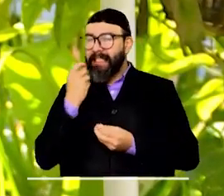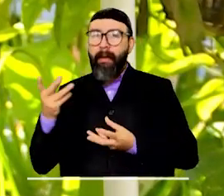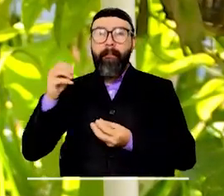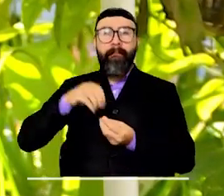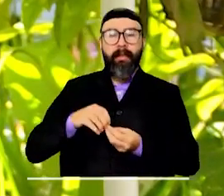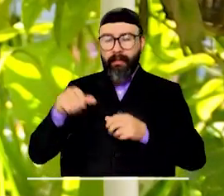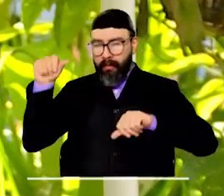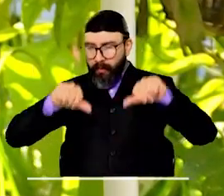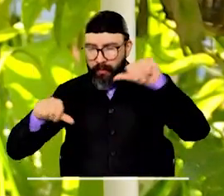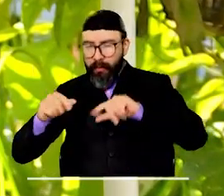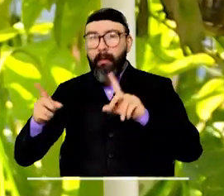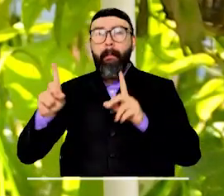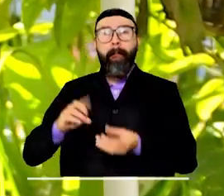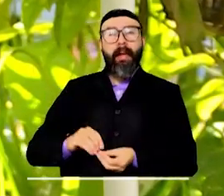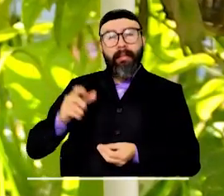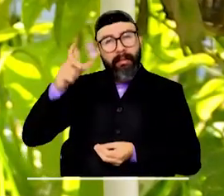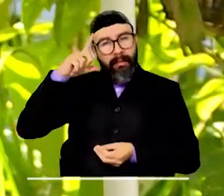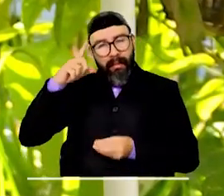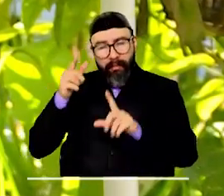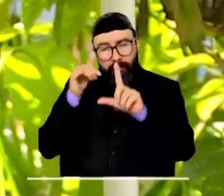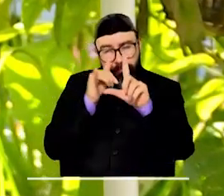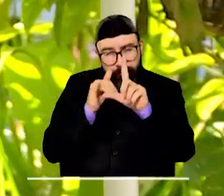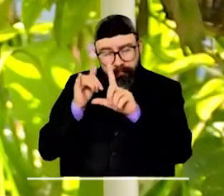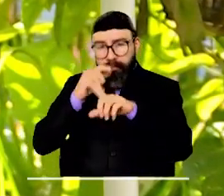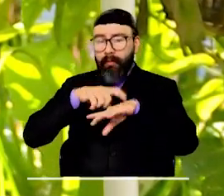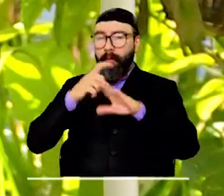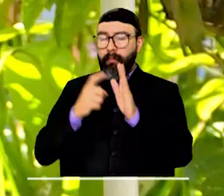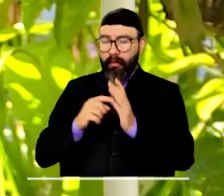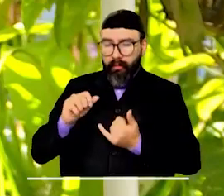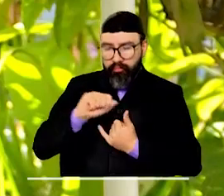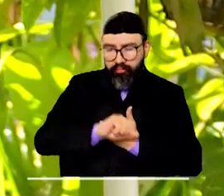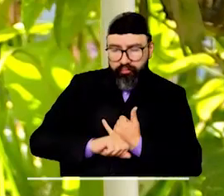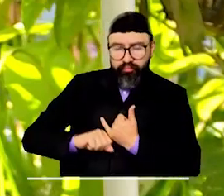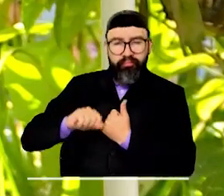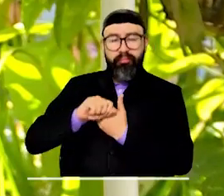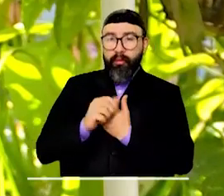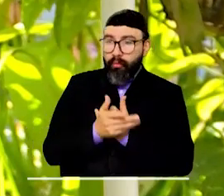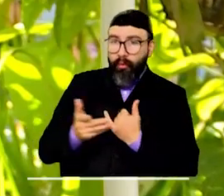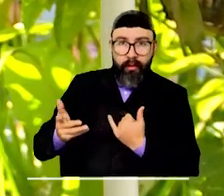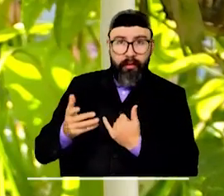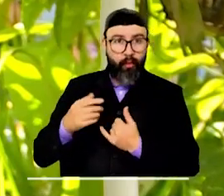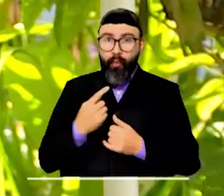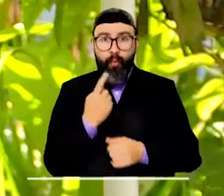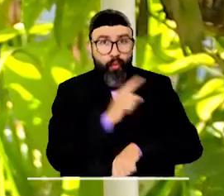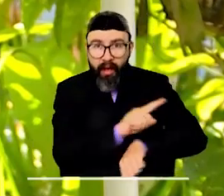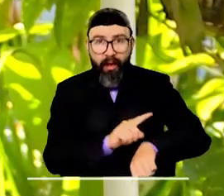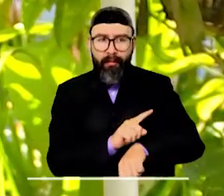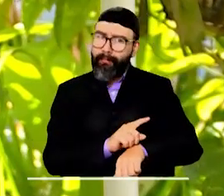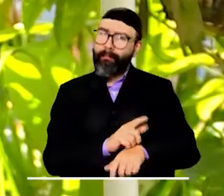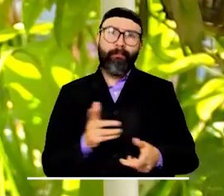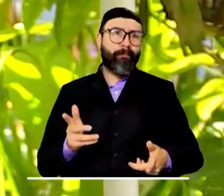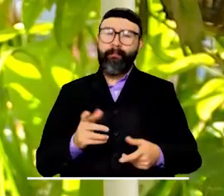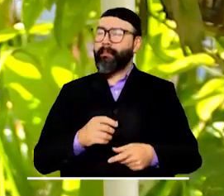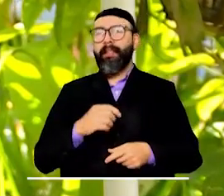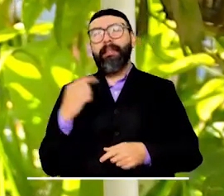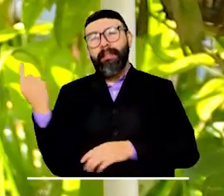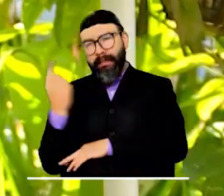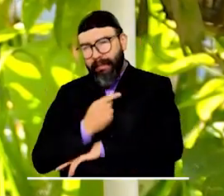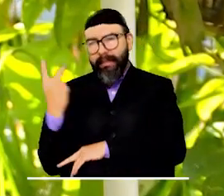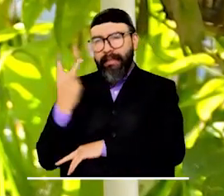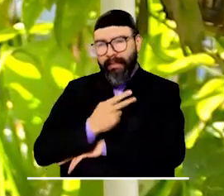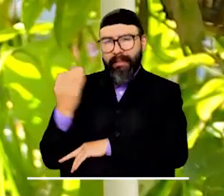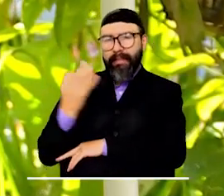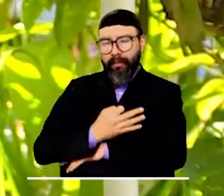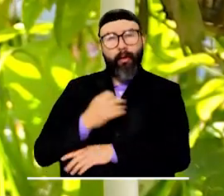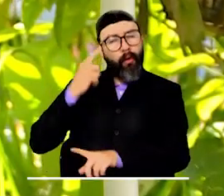ginecología, más psicoterapia. No. Es un concepto terapéutico de los parques de la salud, buscando el camino de